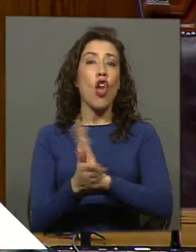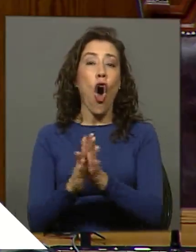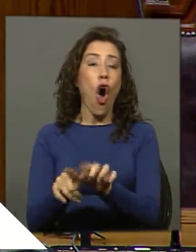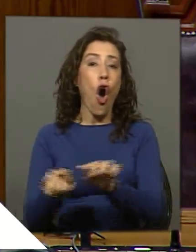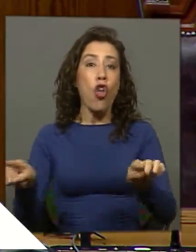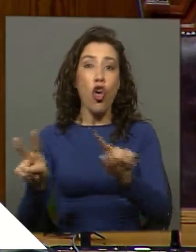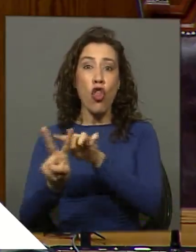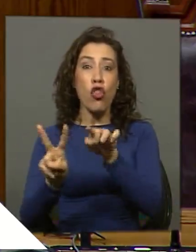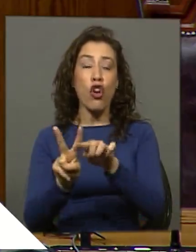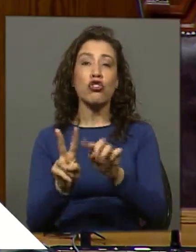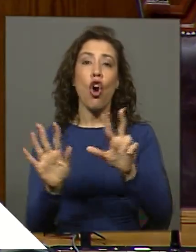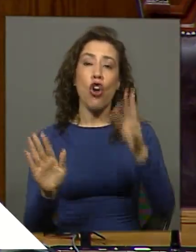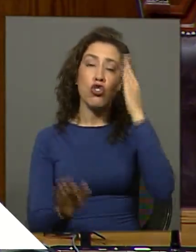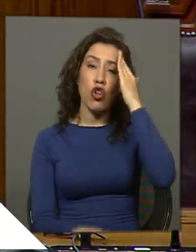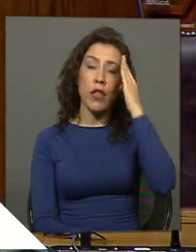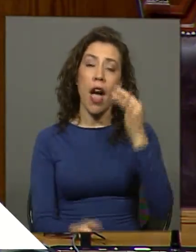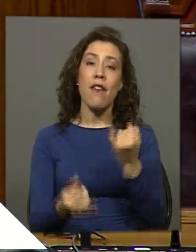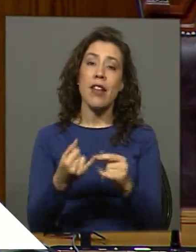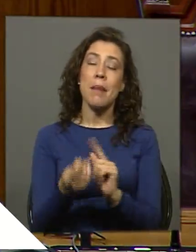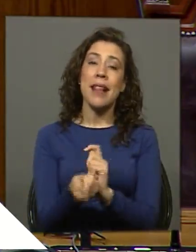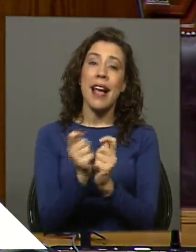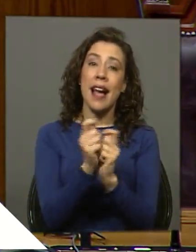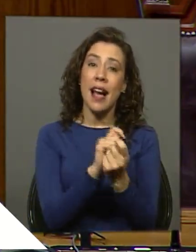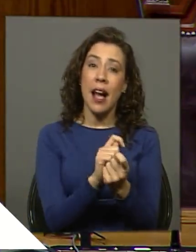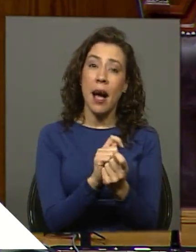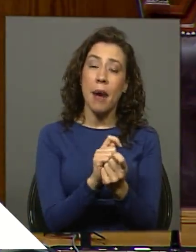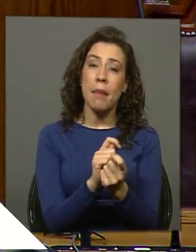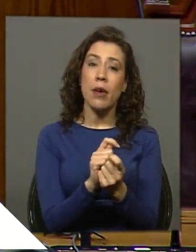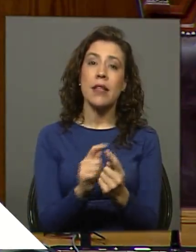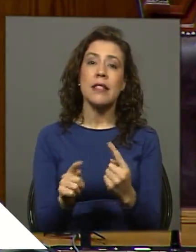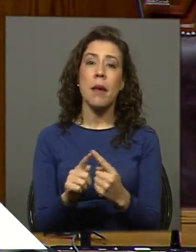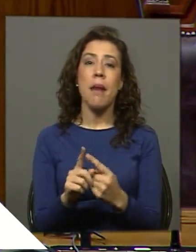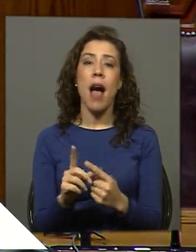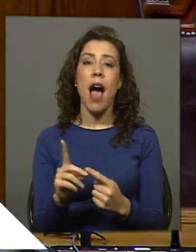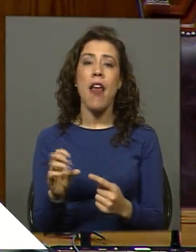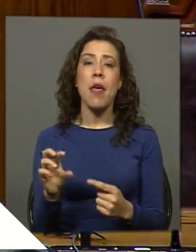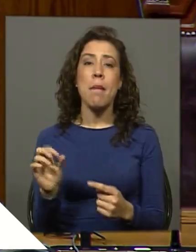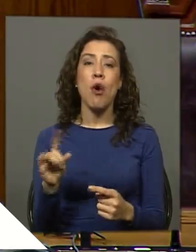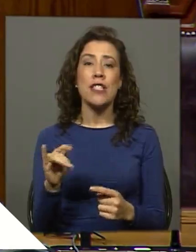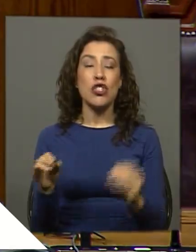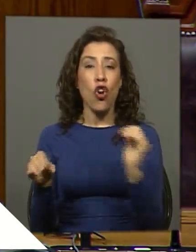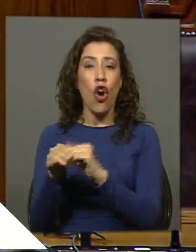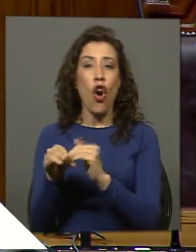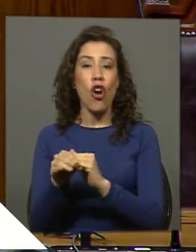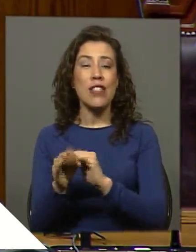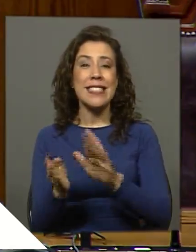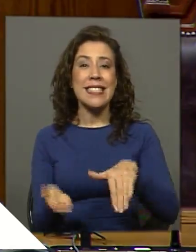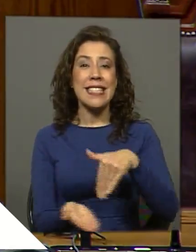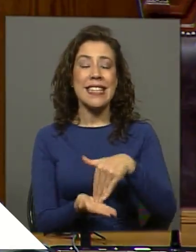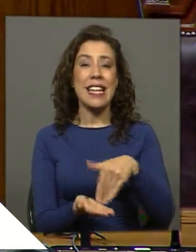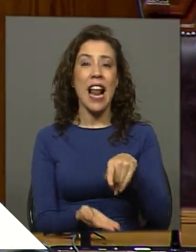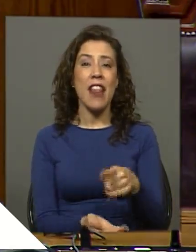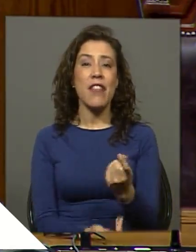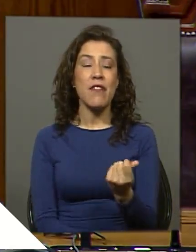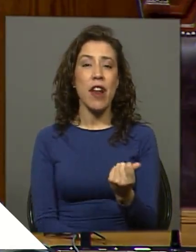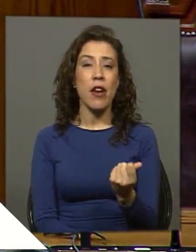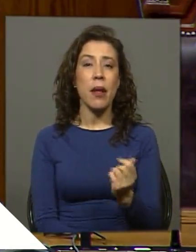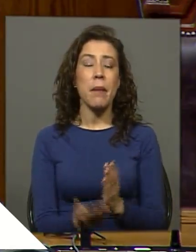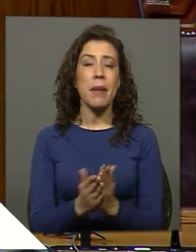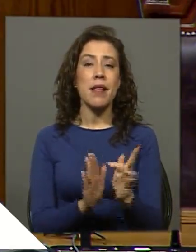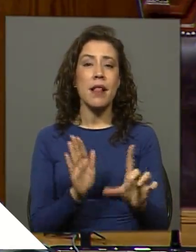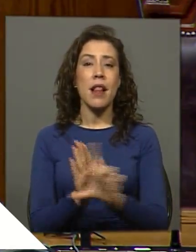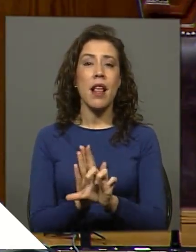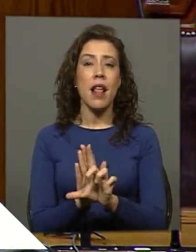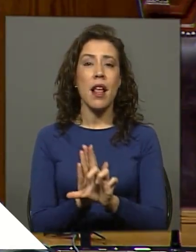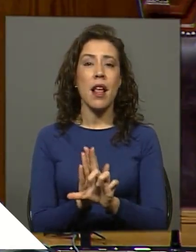se hacen algunas enmiendas en el depósito central de valores y se entra en la ley